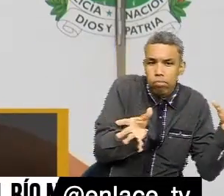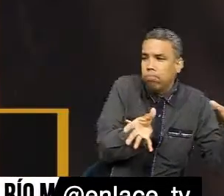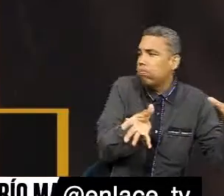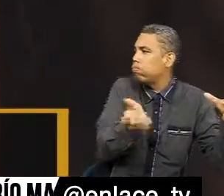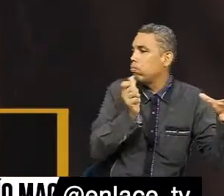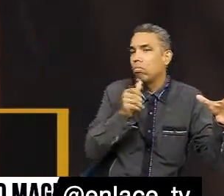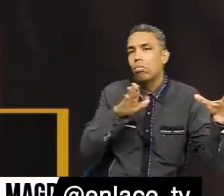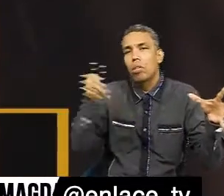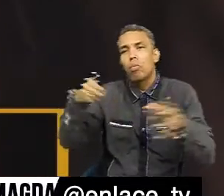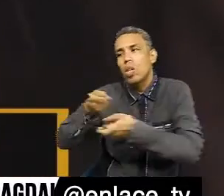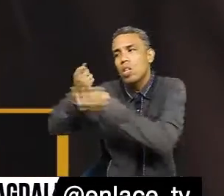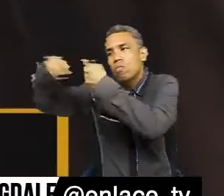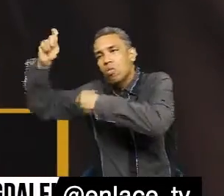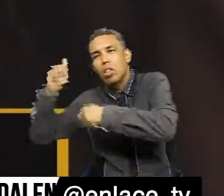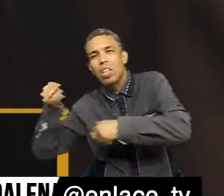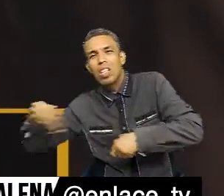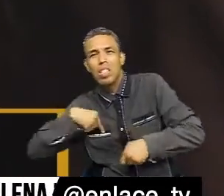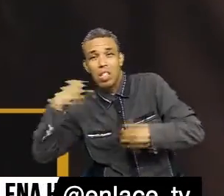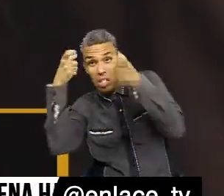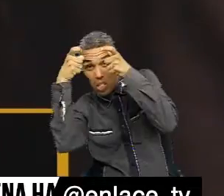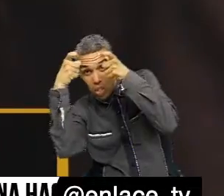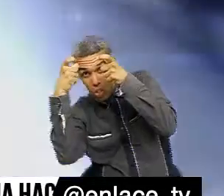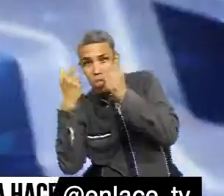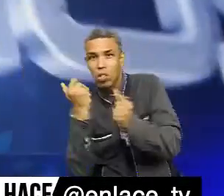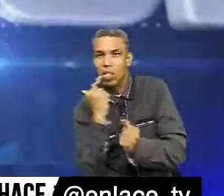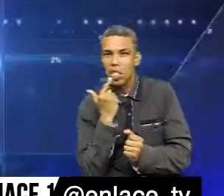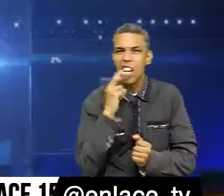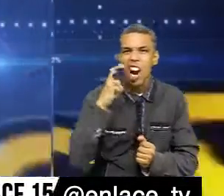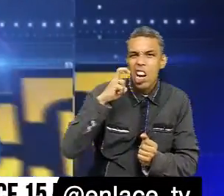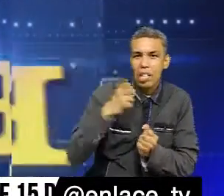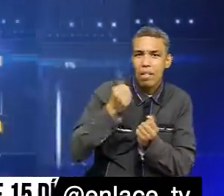venderlo en diferentes tiendas aquí en Barranca Bermeja.